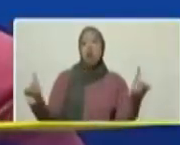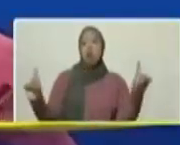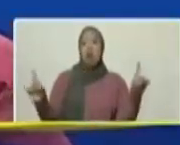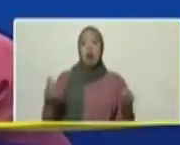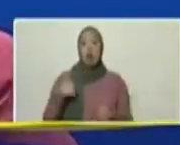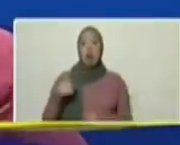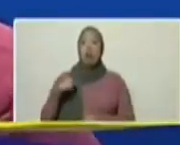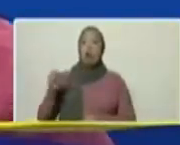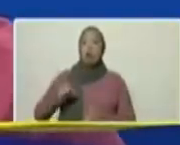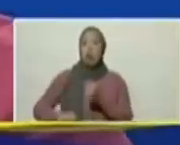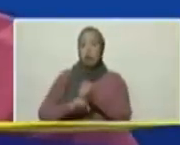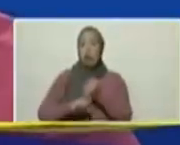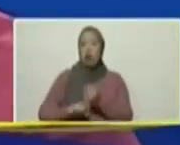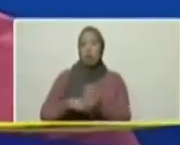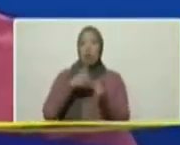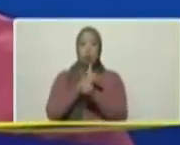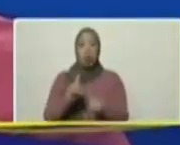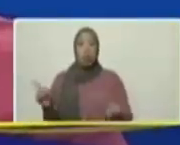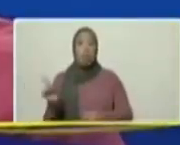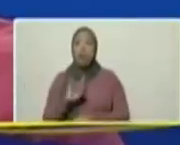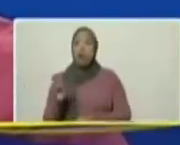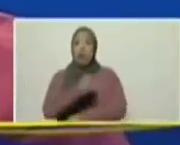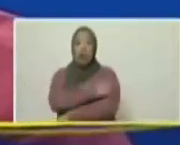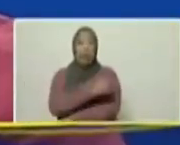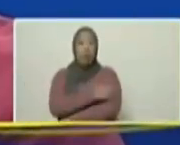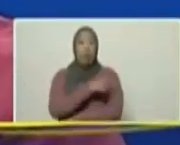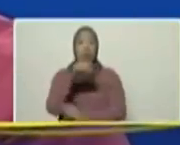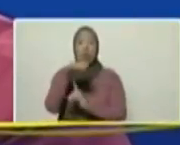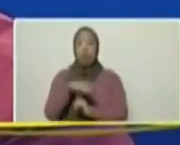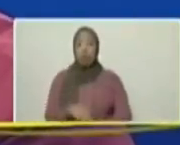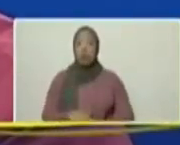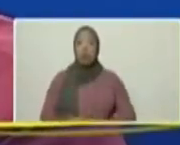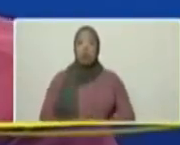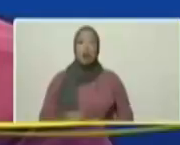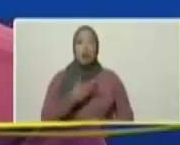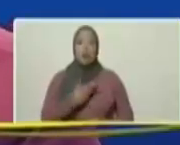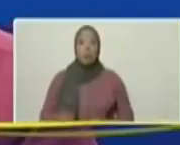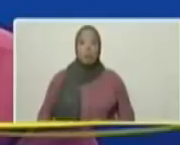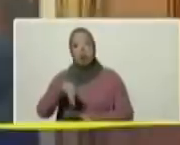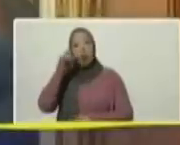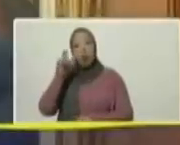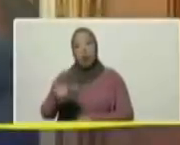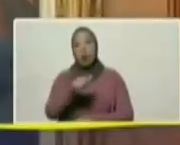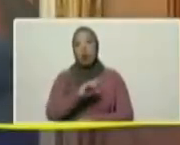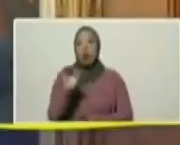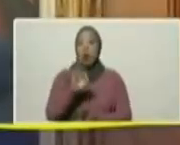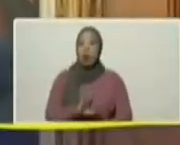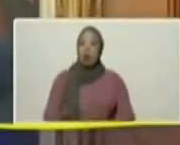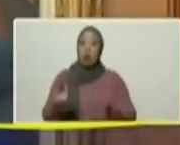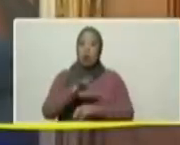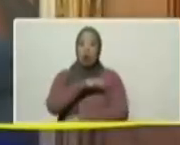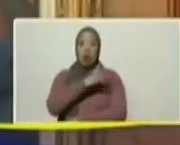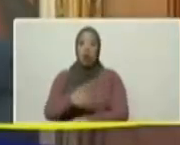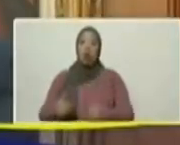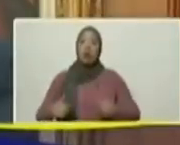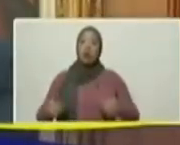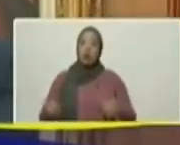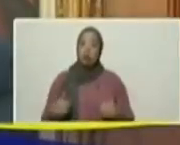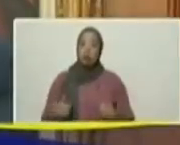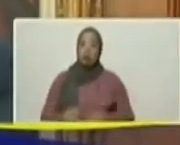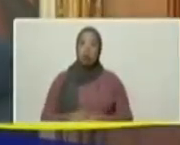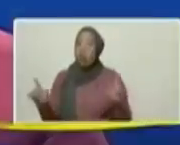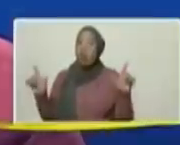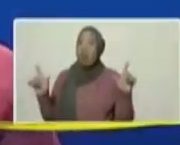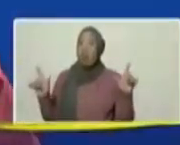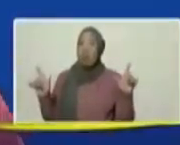en Recoleta, no aquí en Chile, sino en Caracas, Venezuela, donde participó del encuentro nacional, el